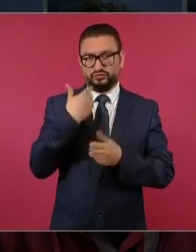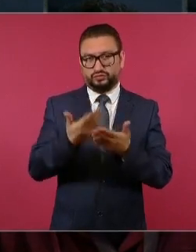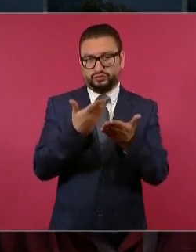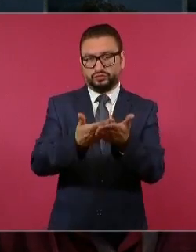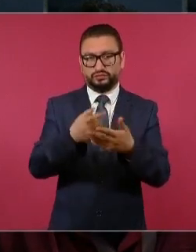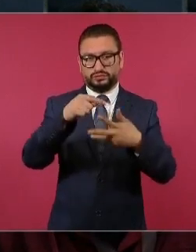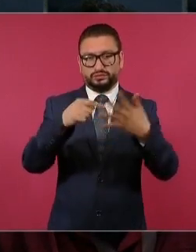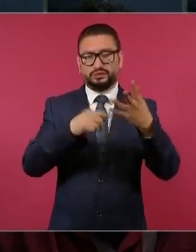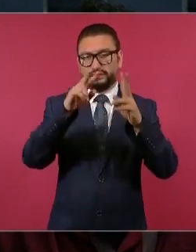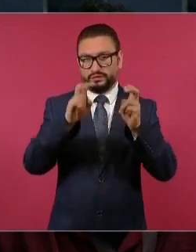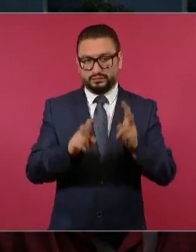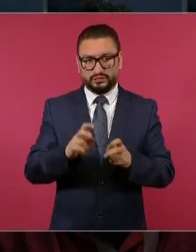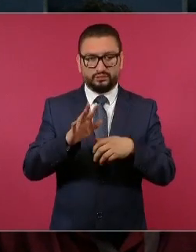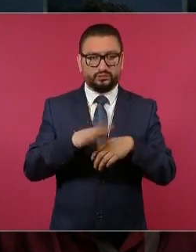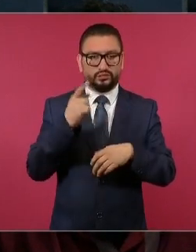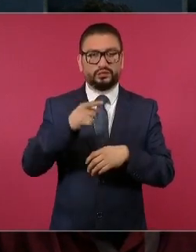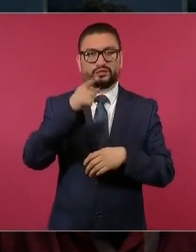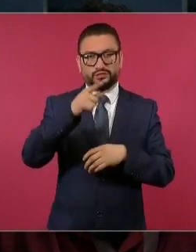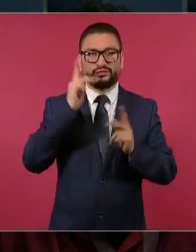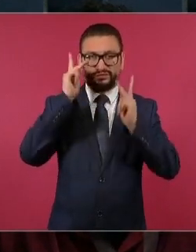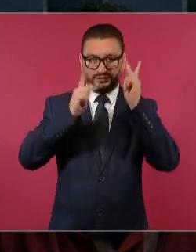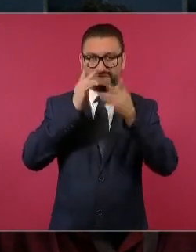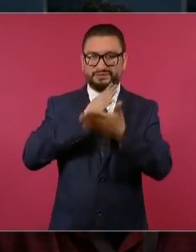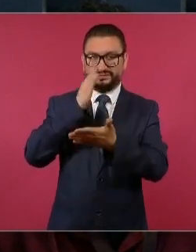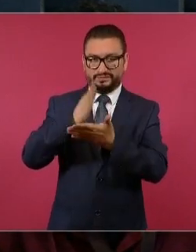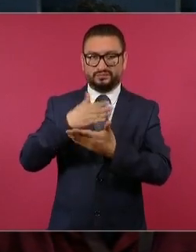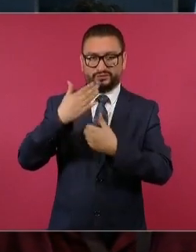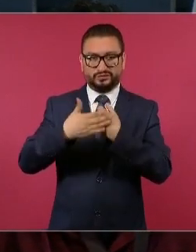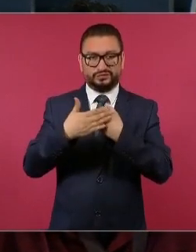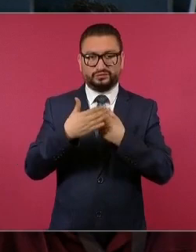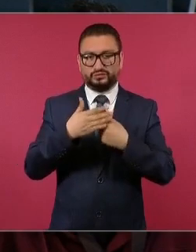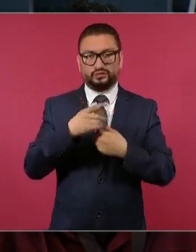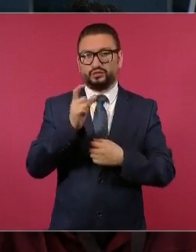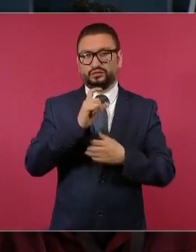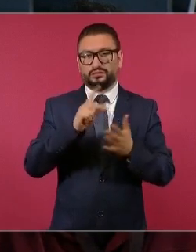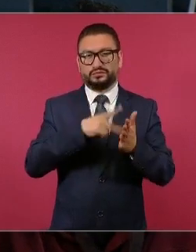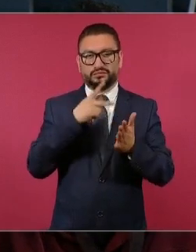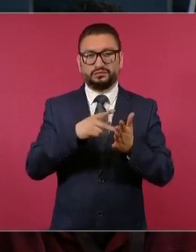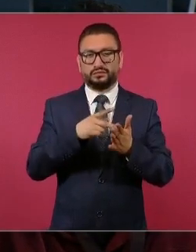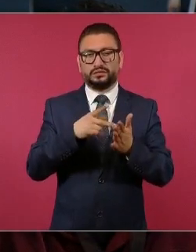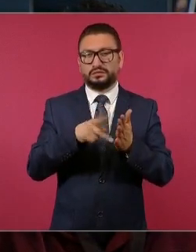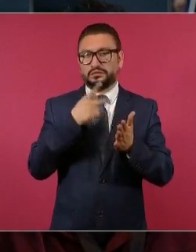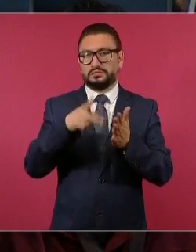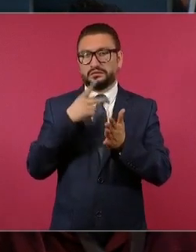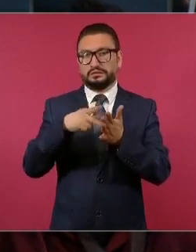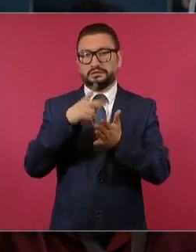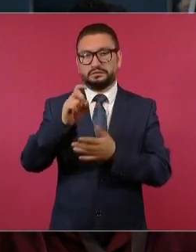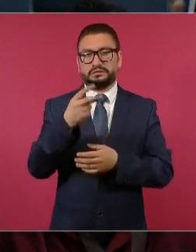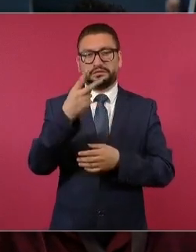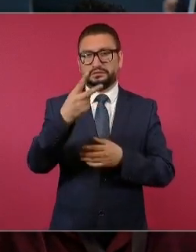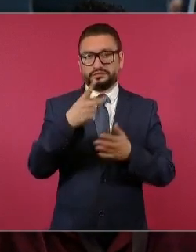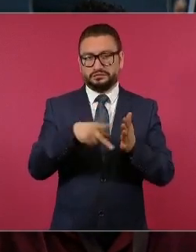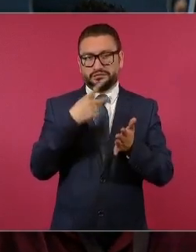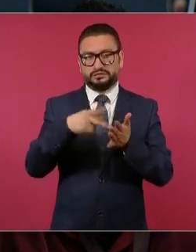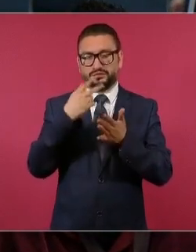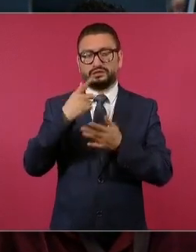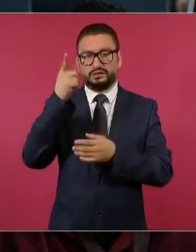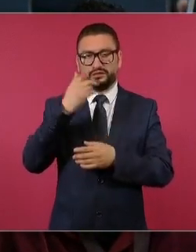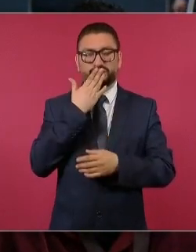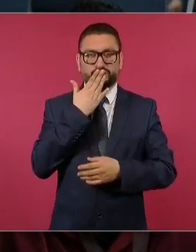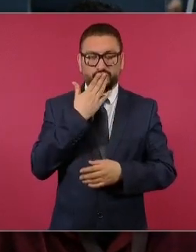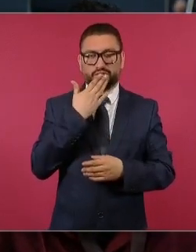los temas, puesto que va a visitar nuestro estado. Ya perdí la cuenta, creo que es la ocasión número 32 que usted nos visita en